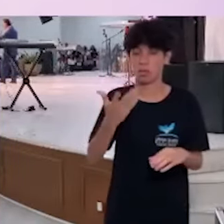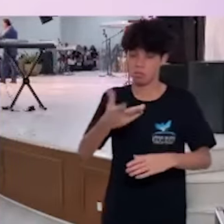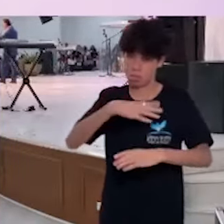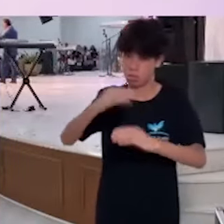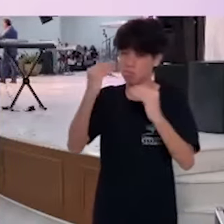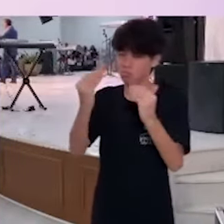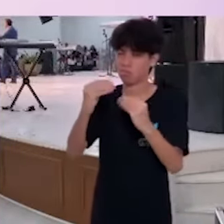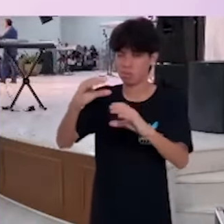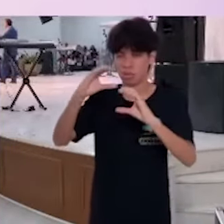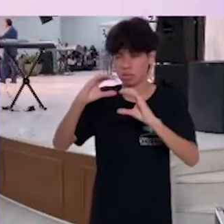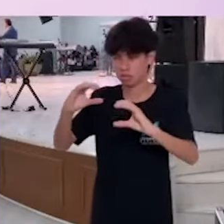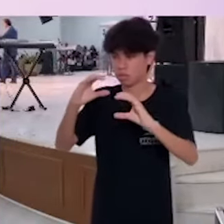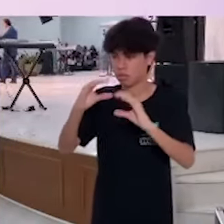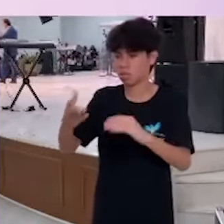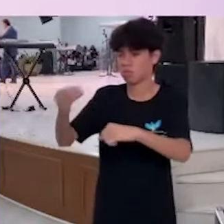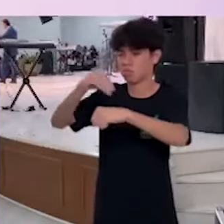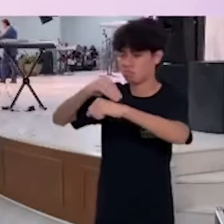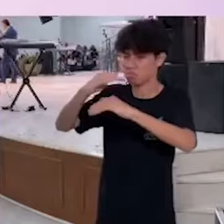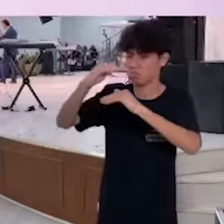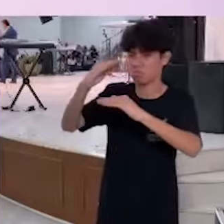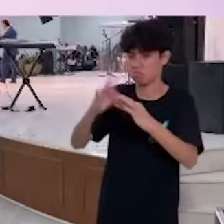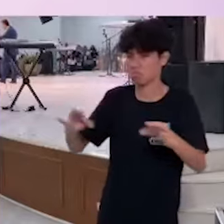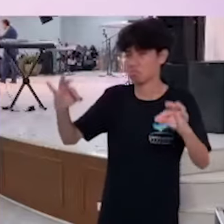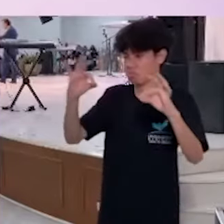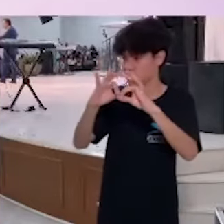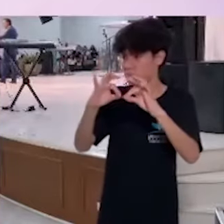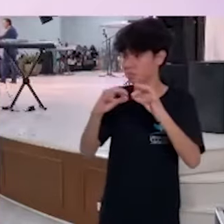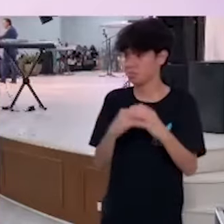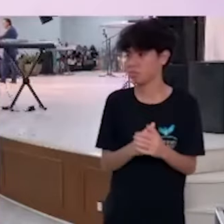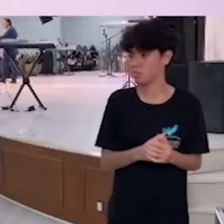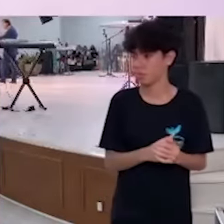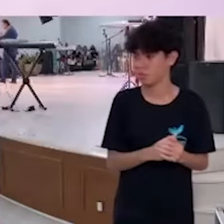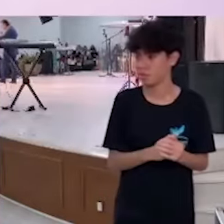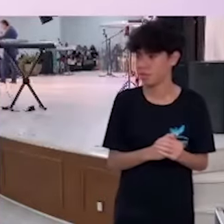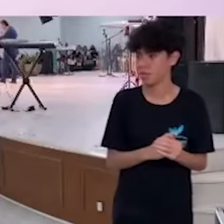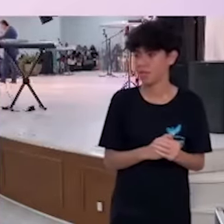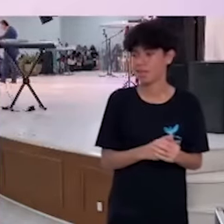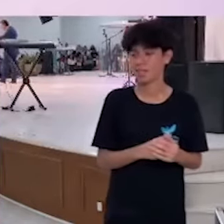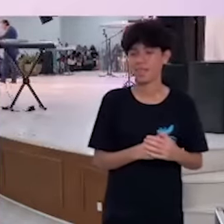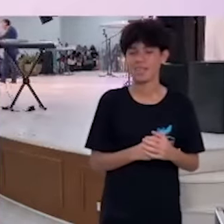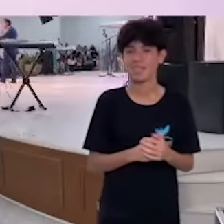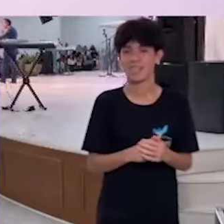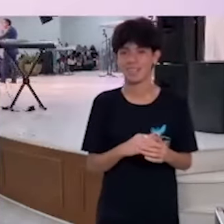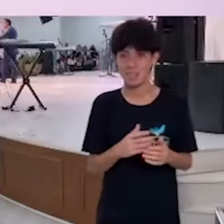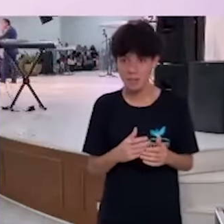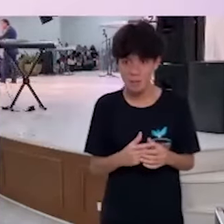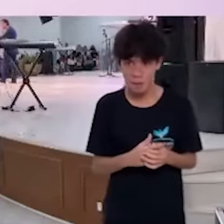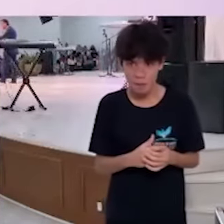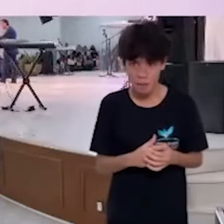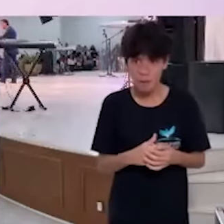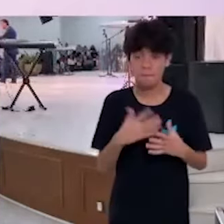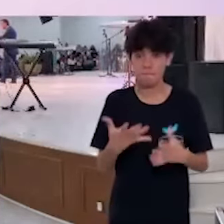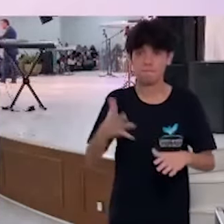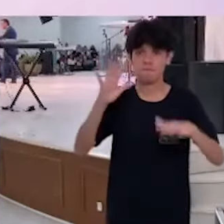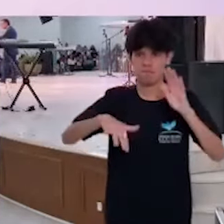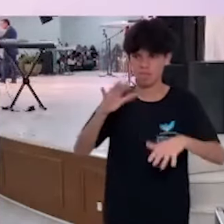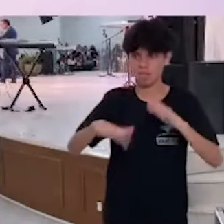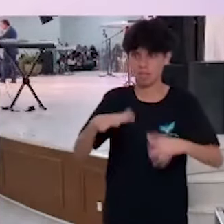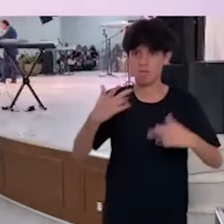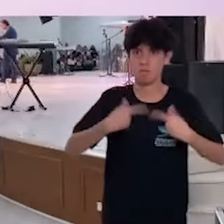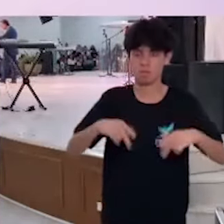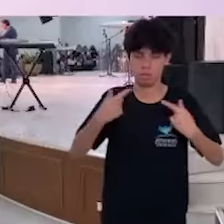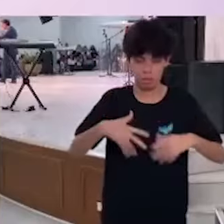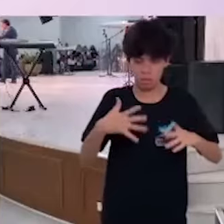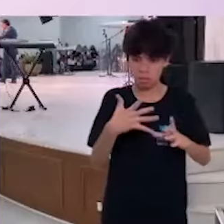hermanos, ¿cuántos pastores hoy en día han transgredido este límite y se han metido con jovencitas,